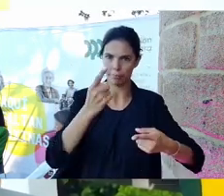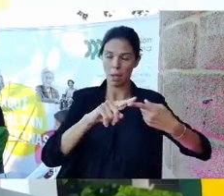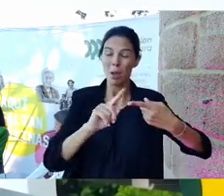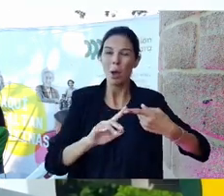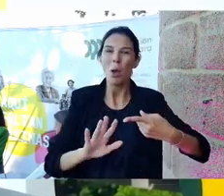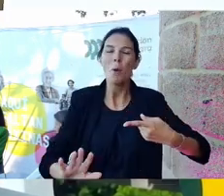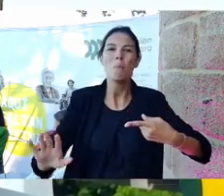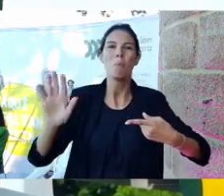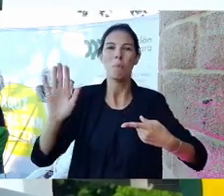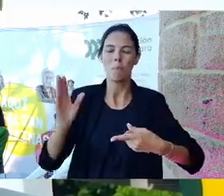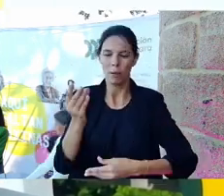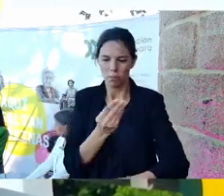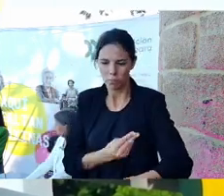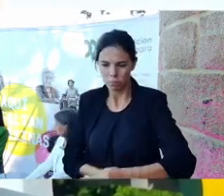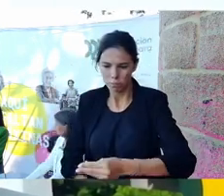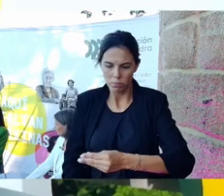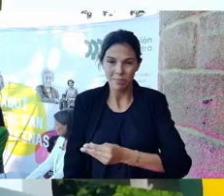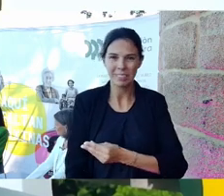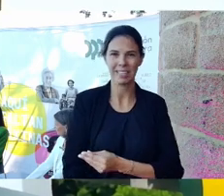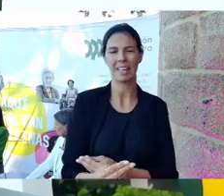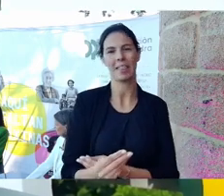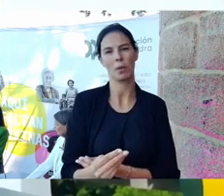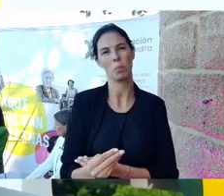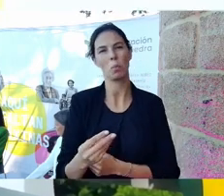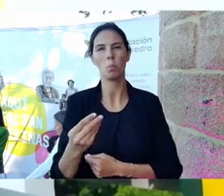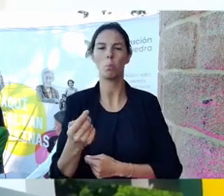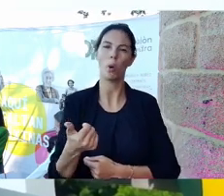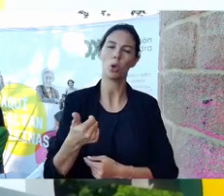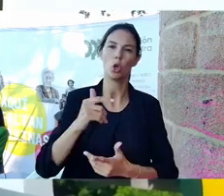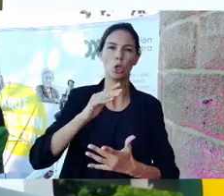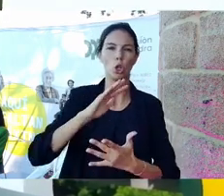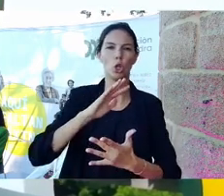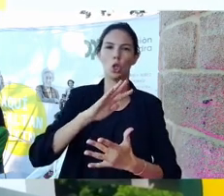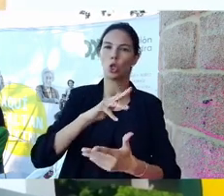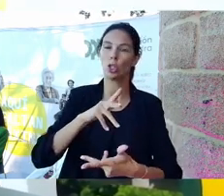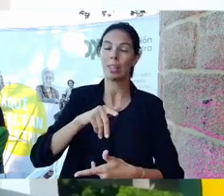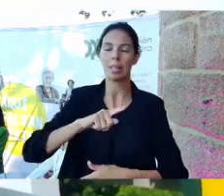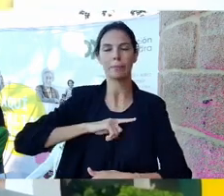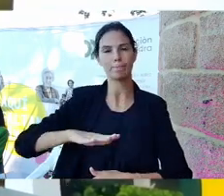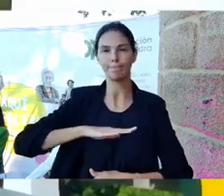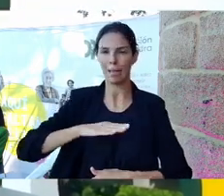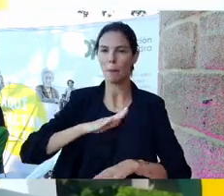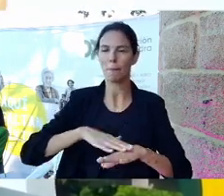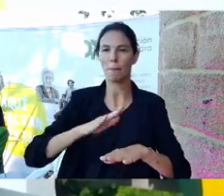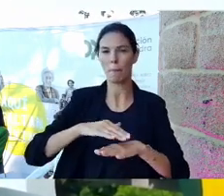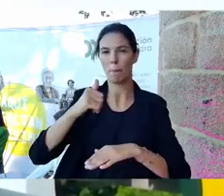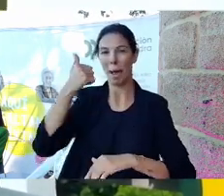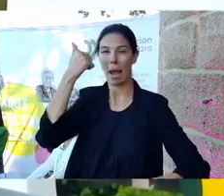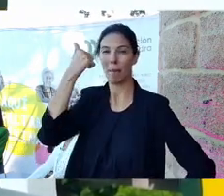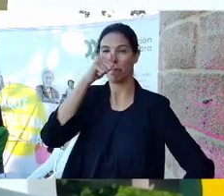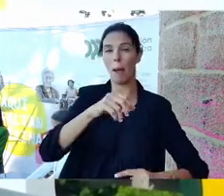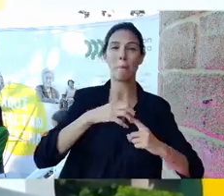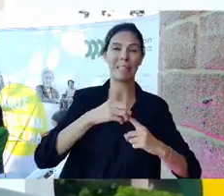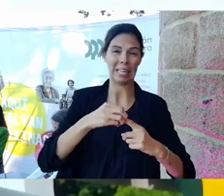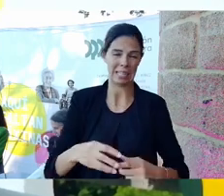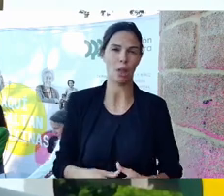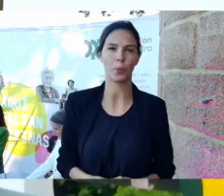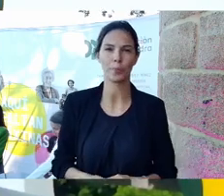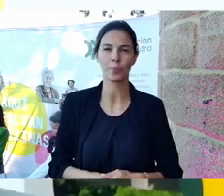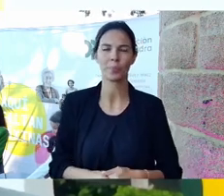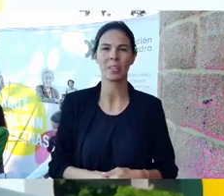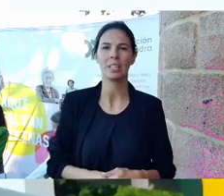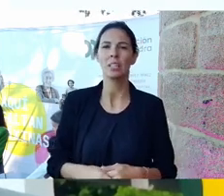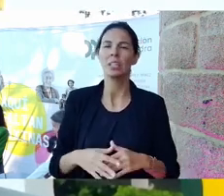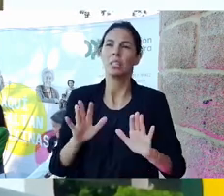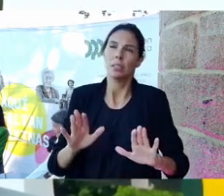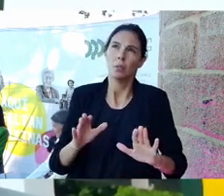Pero, en cambio, pois chega ao mundo, digamos, con malas noticias para o patriarcado. vamos